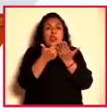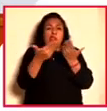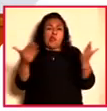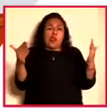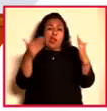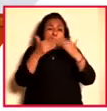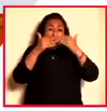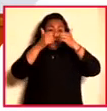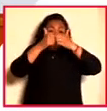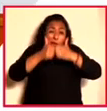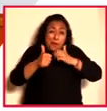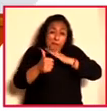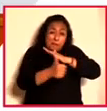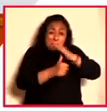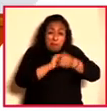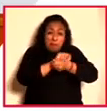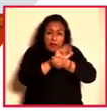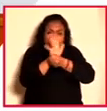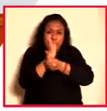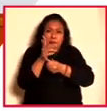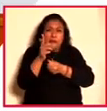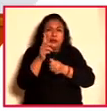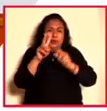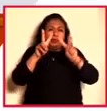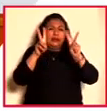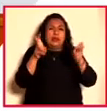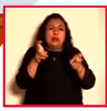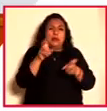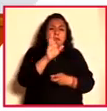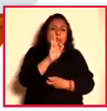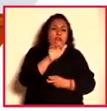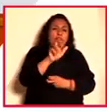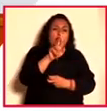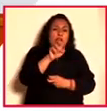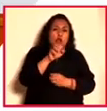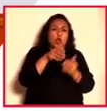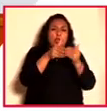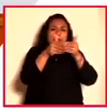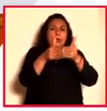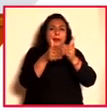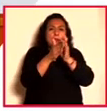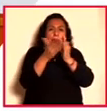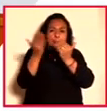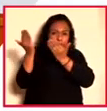de la pandemia. Vamos a descubrir esto que se llama Faro Navegantes del Libro.